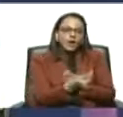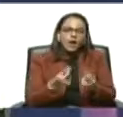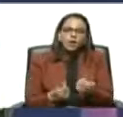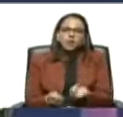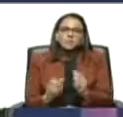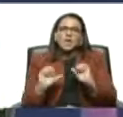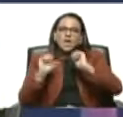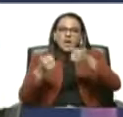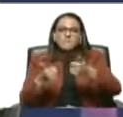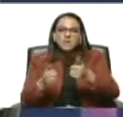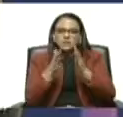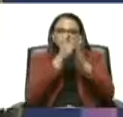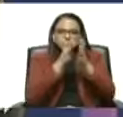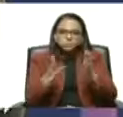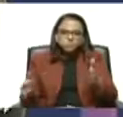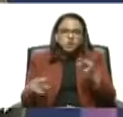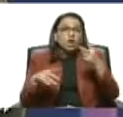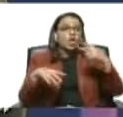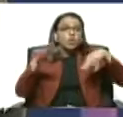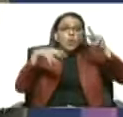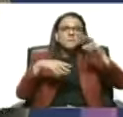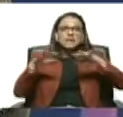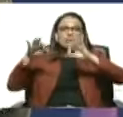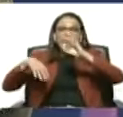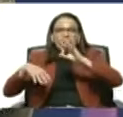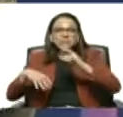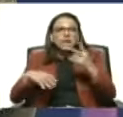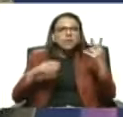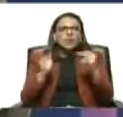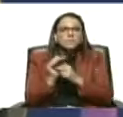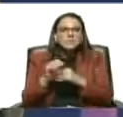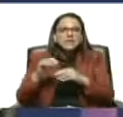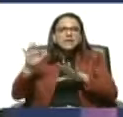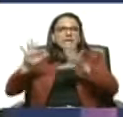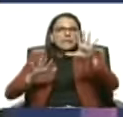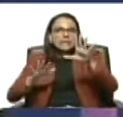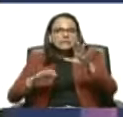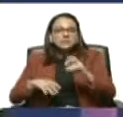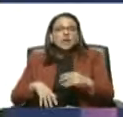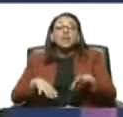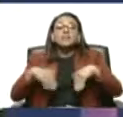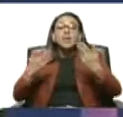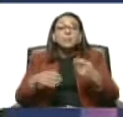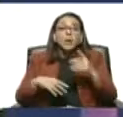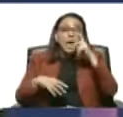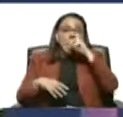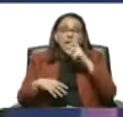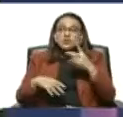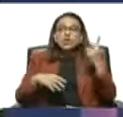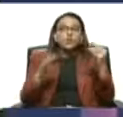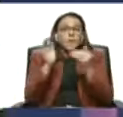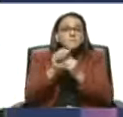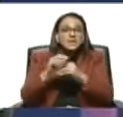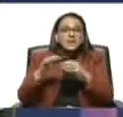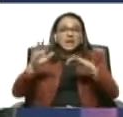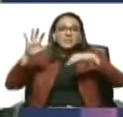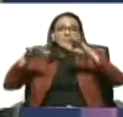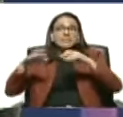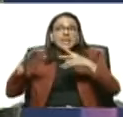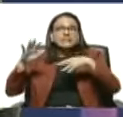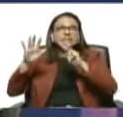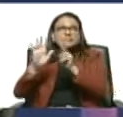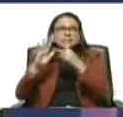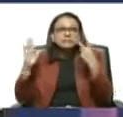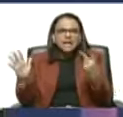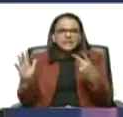Empezó en los años 2013, 2014, 2015, ya en el año 2017 formalmente